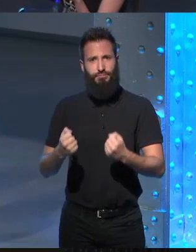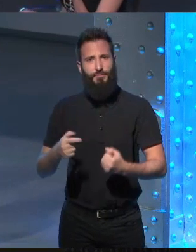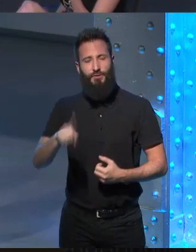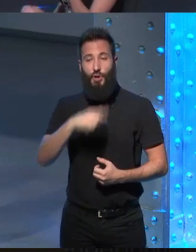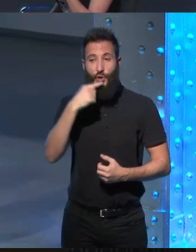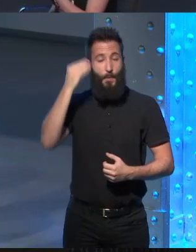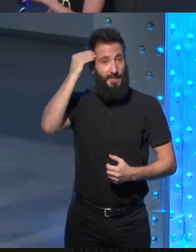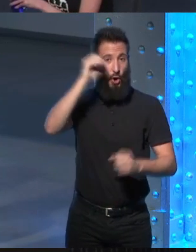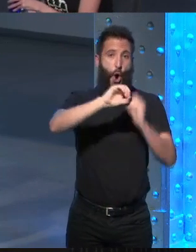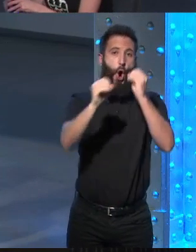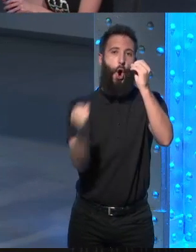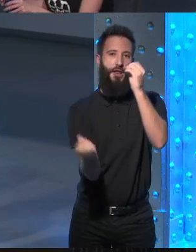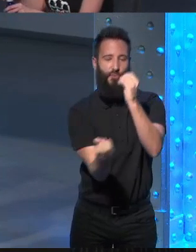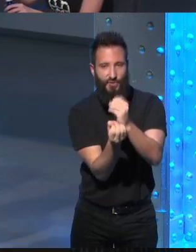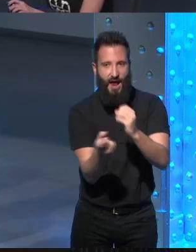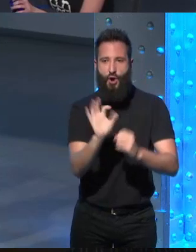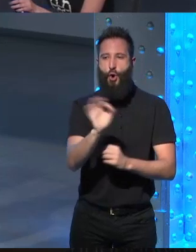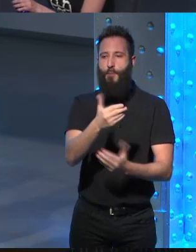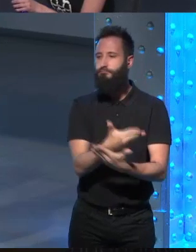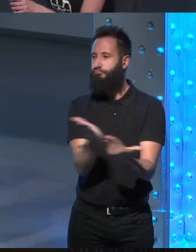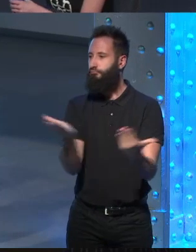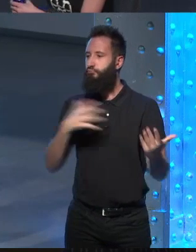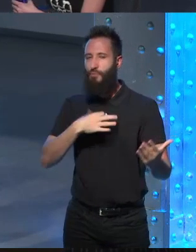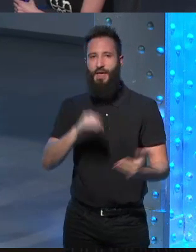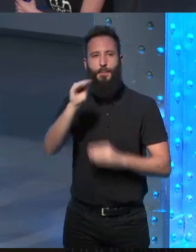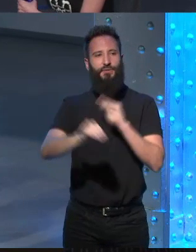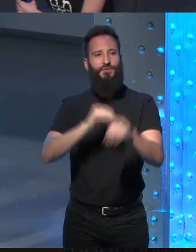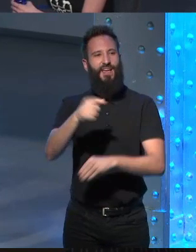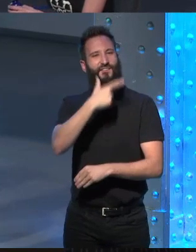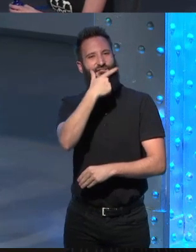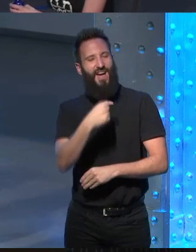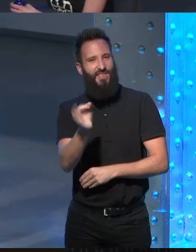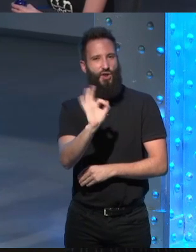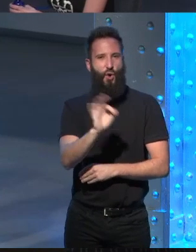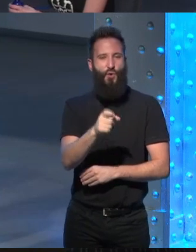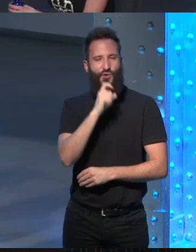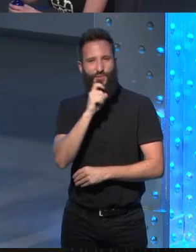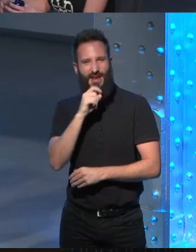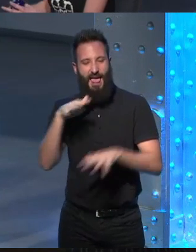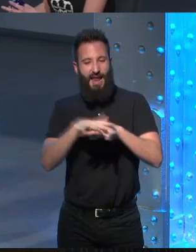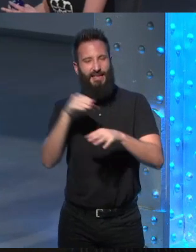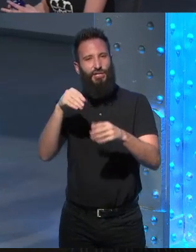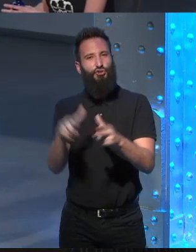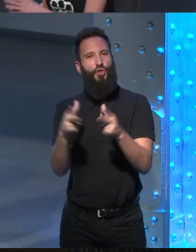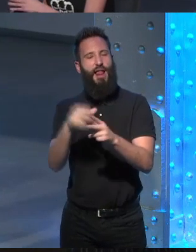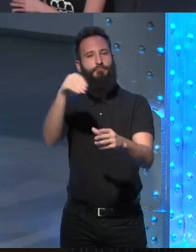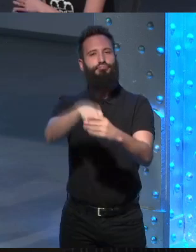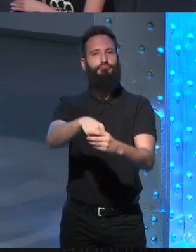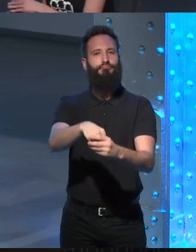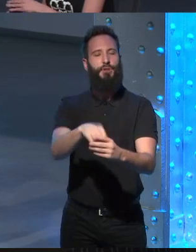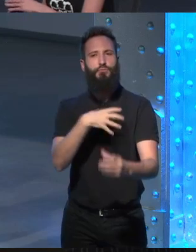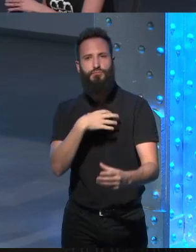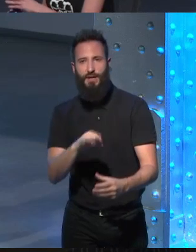todos los demás. Si es fácil o difícil vivir, pregunta él, de publicar este tipo de contenido en las redes sociales. A ver, el orden